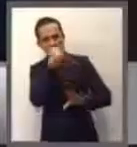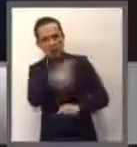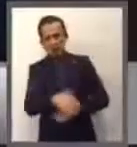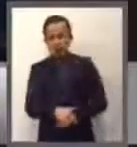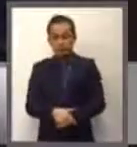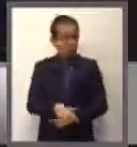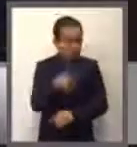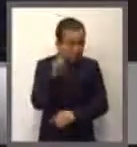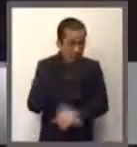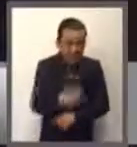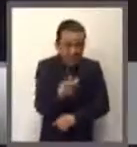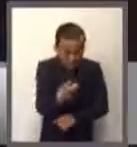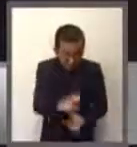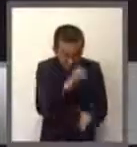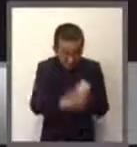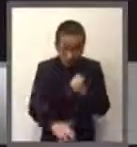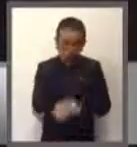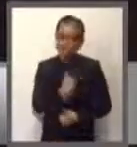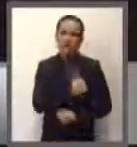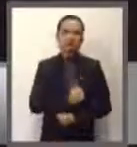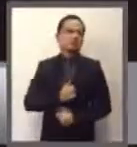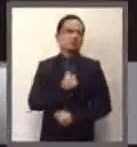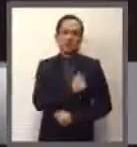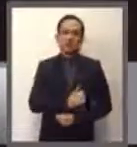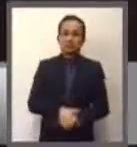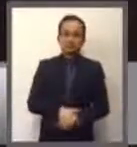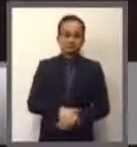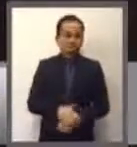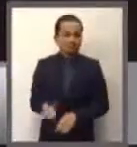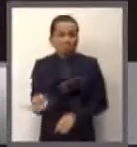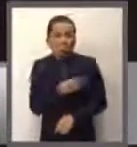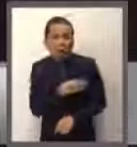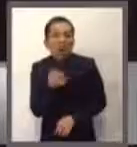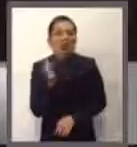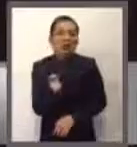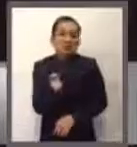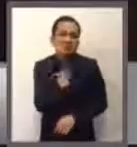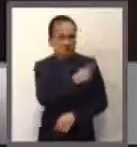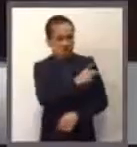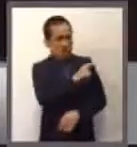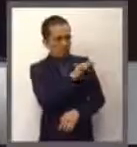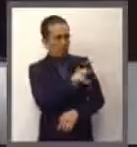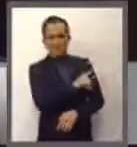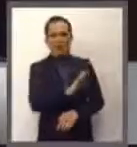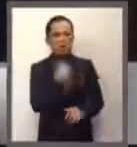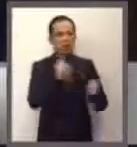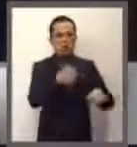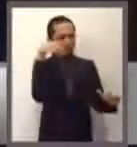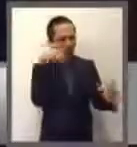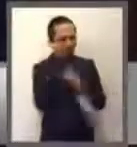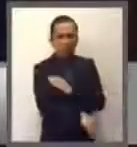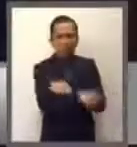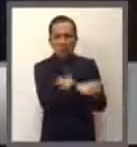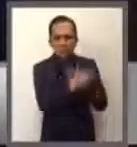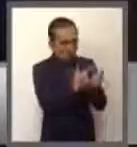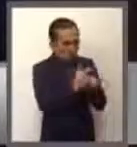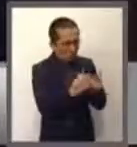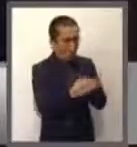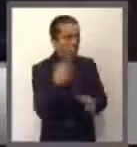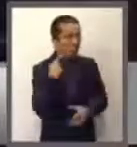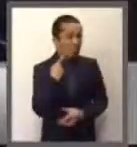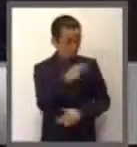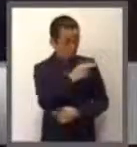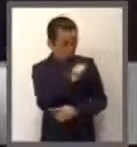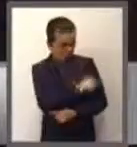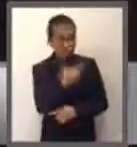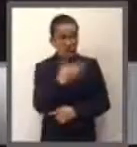terminando. Qué bueno que este será el fin del PRI. El PRI de un partido que no está dando respuestas a la población